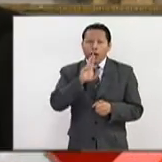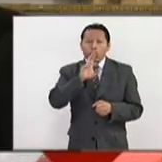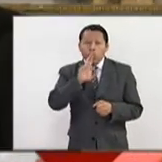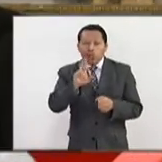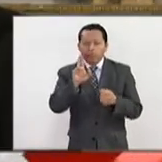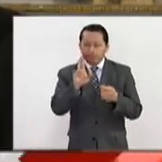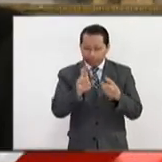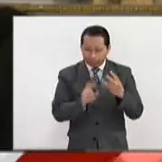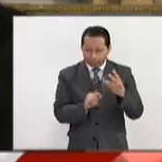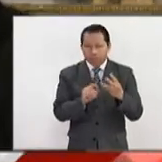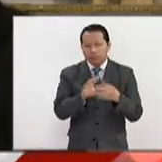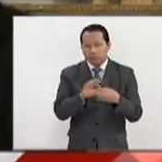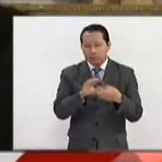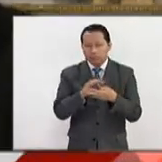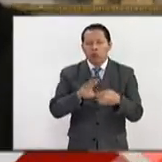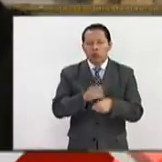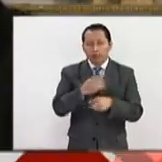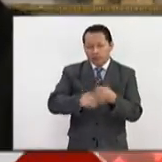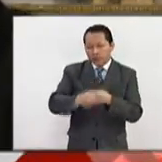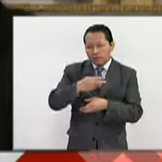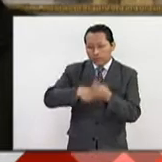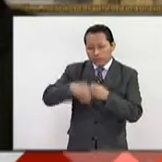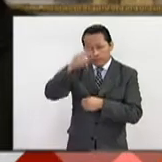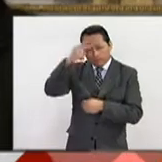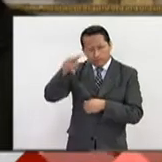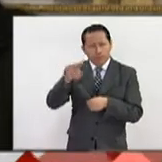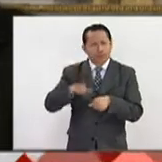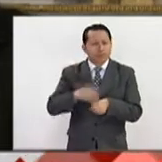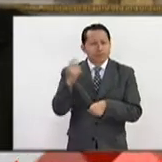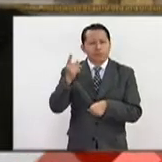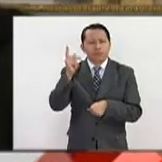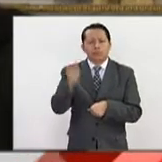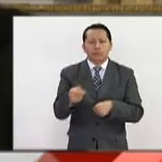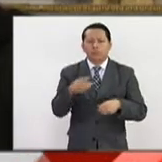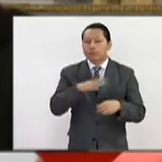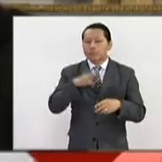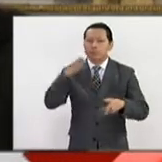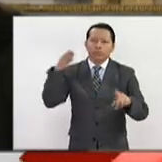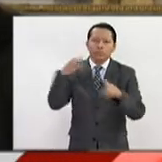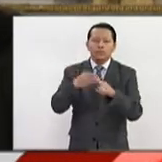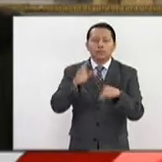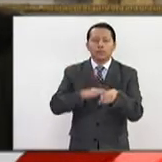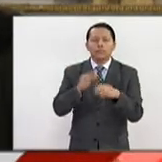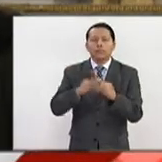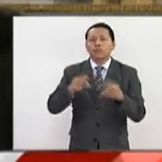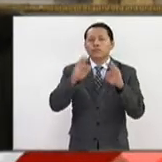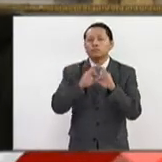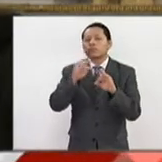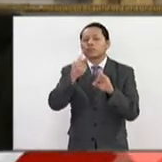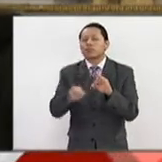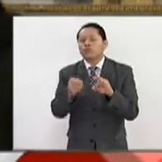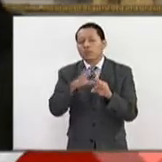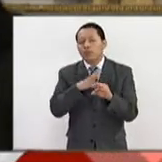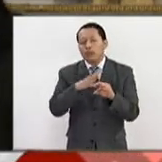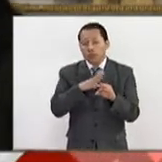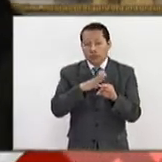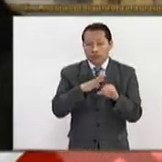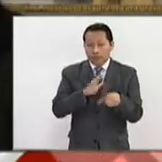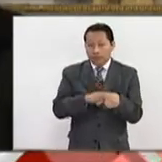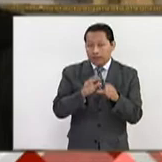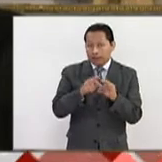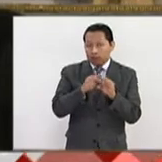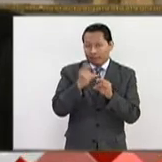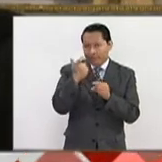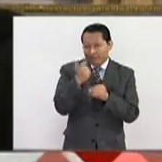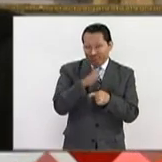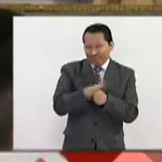qué la resiliencia de la economía mexicana tiene que ver con que nuestra prioridad ha sido mantener un entorno macroeconómico